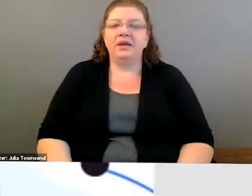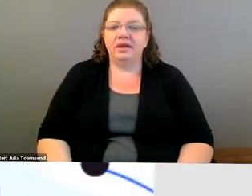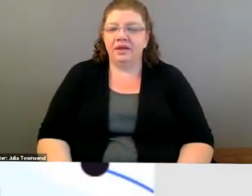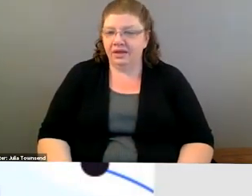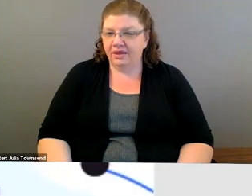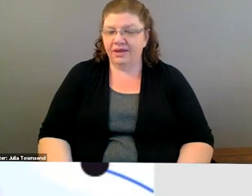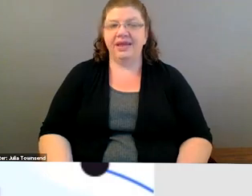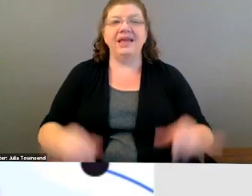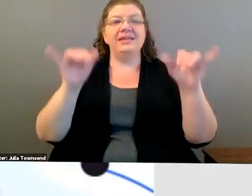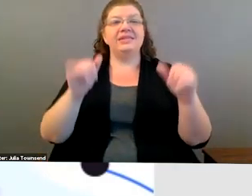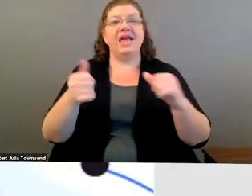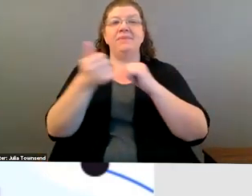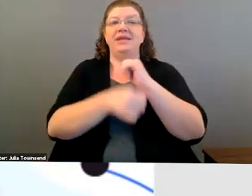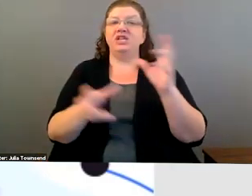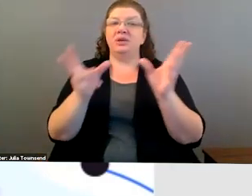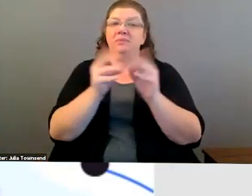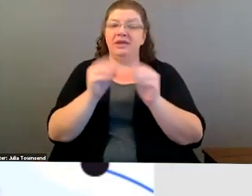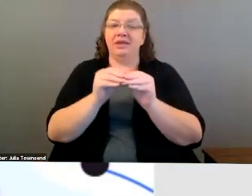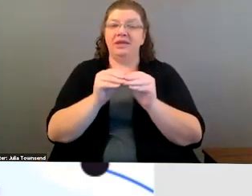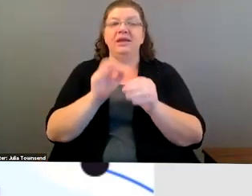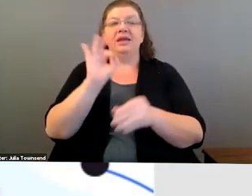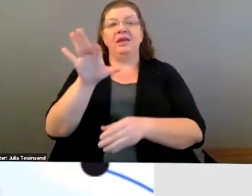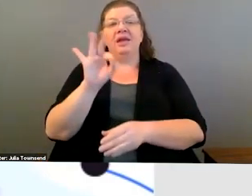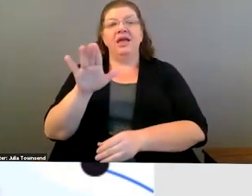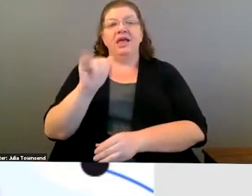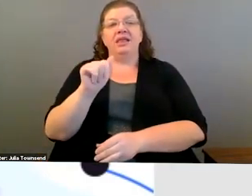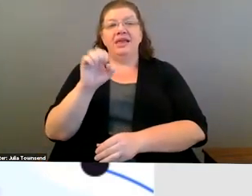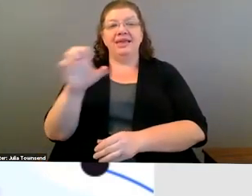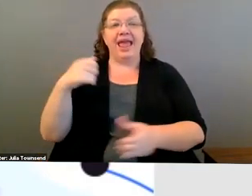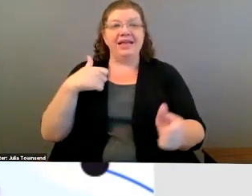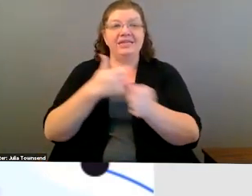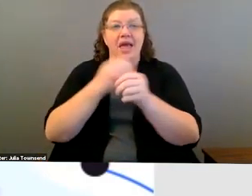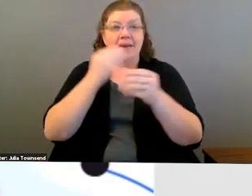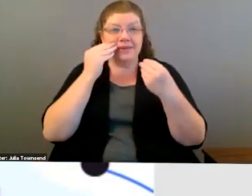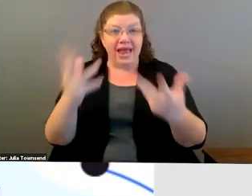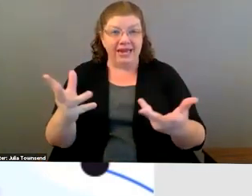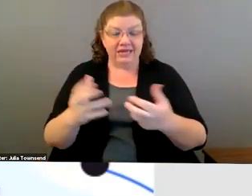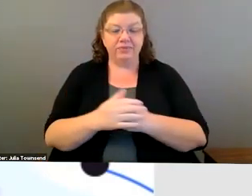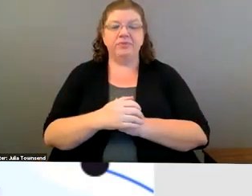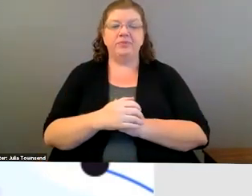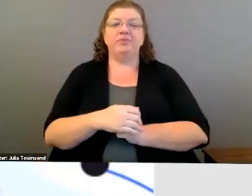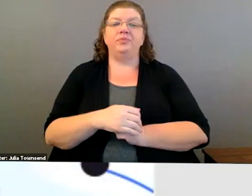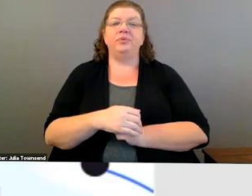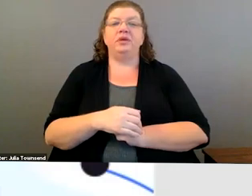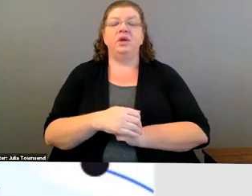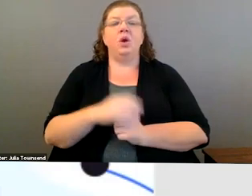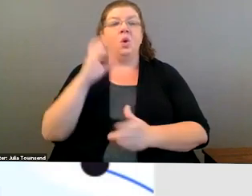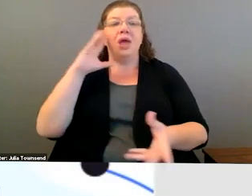como yo hago en cada reunión yo les presento información actualizada sobre los casos